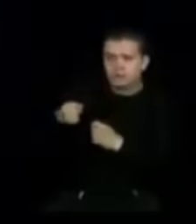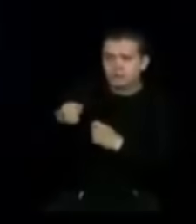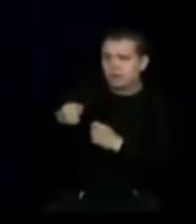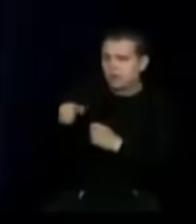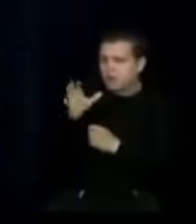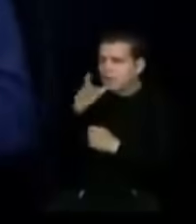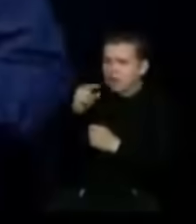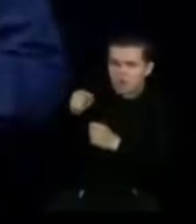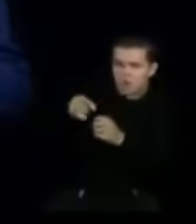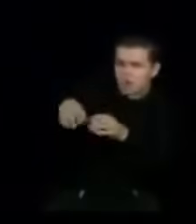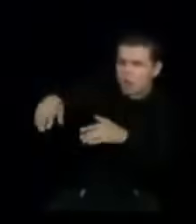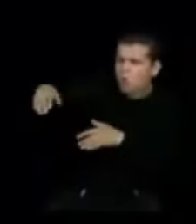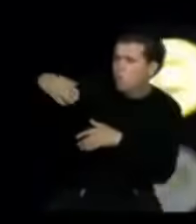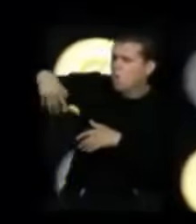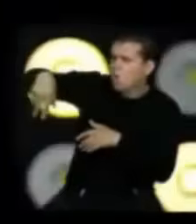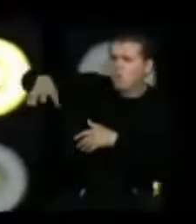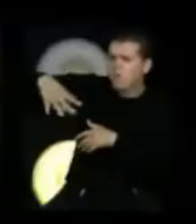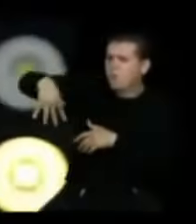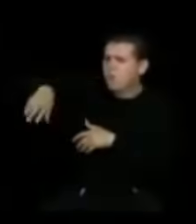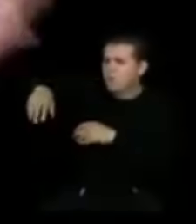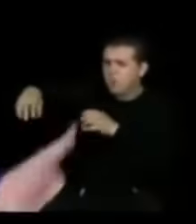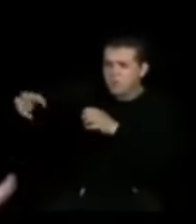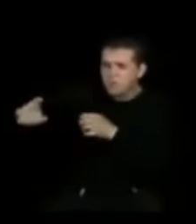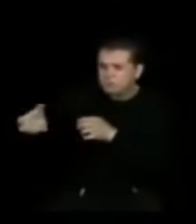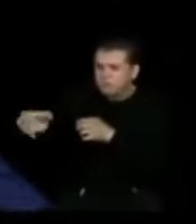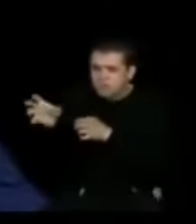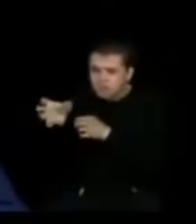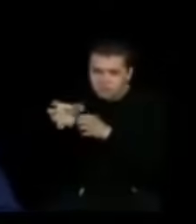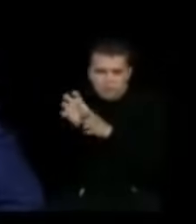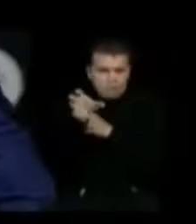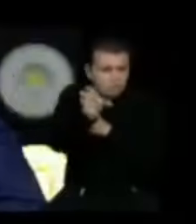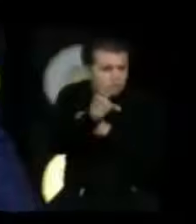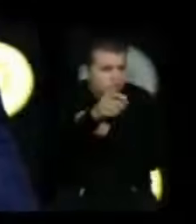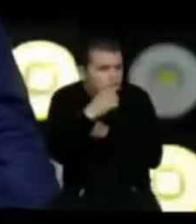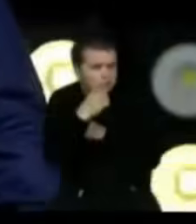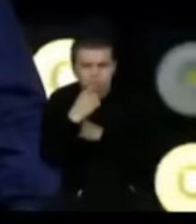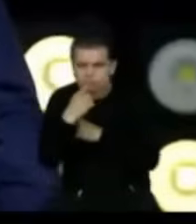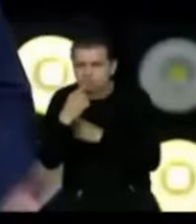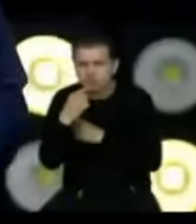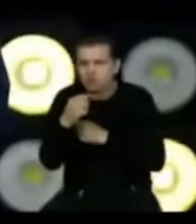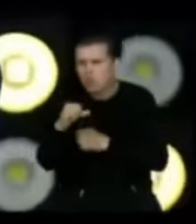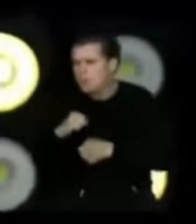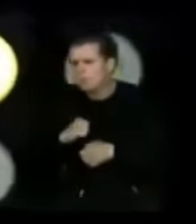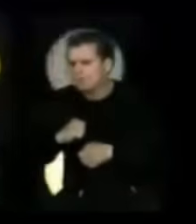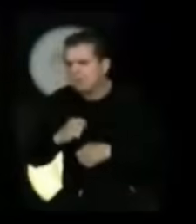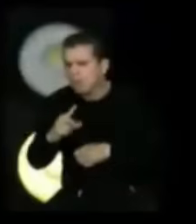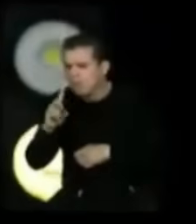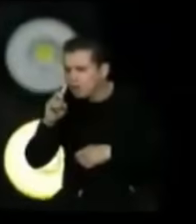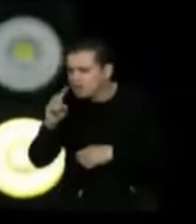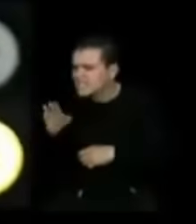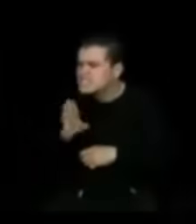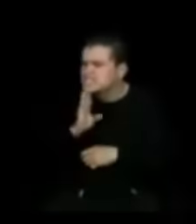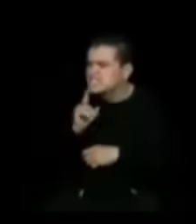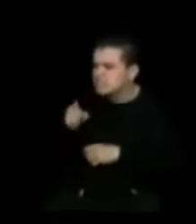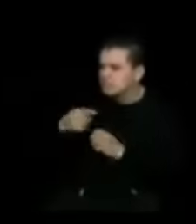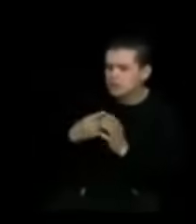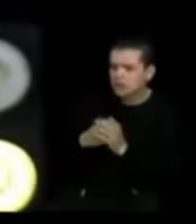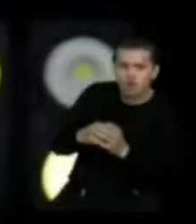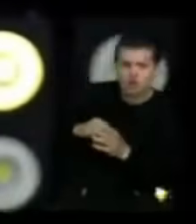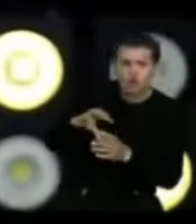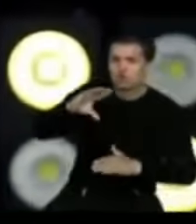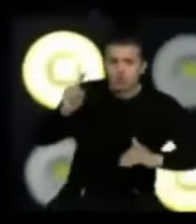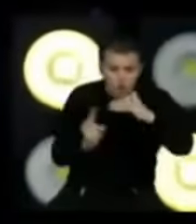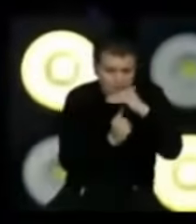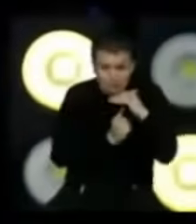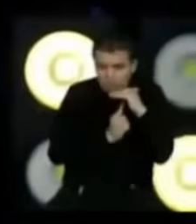Y no había nadie. Uno no podía ver el enemigo. Dice: ¿quién está afuera? No hay nadie. Todos